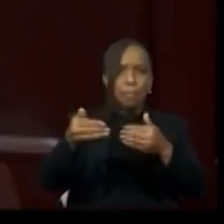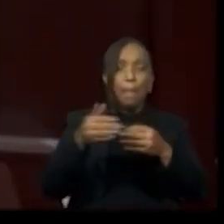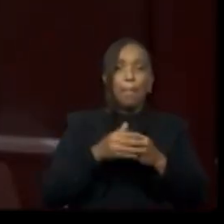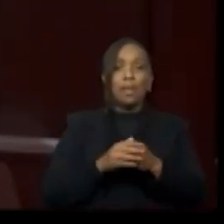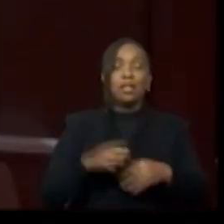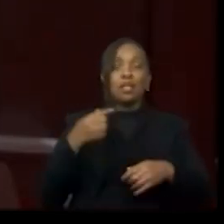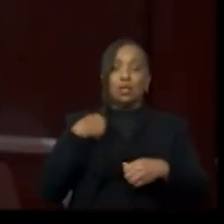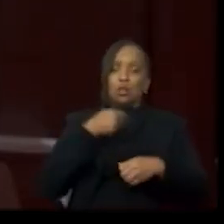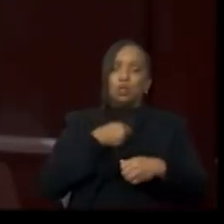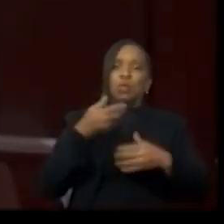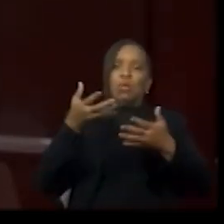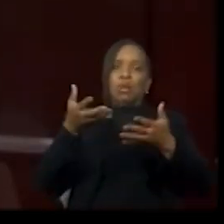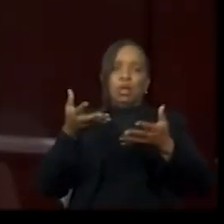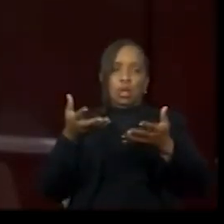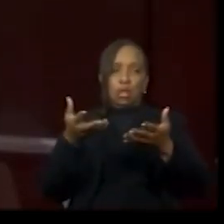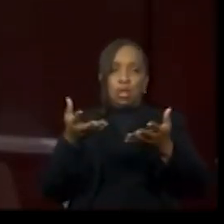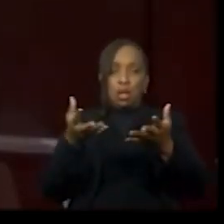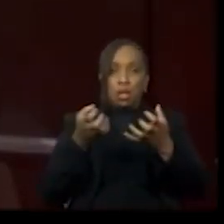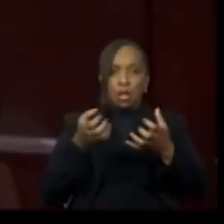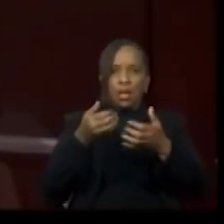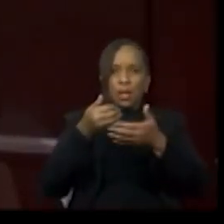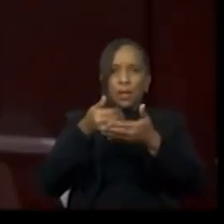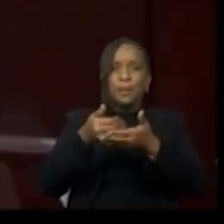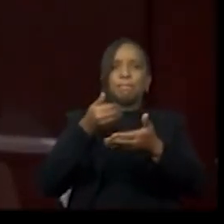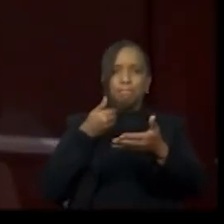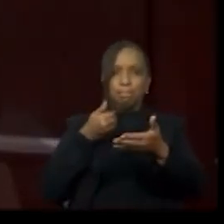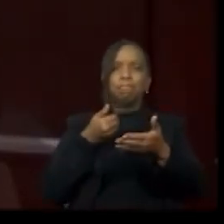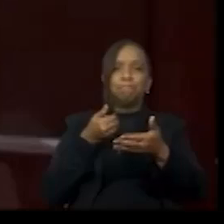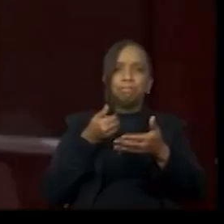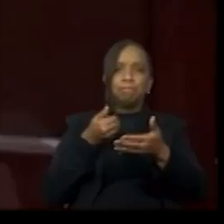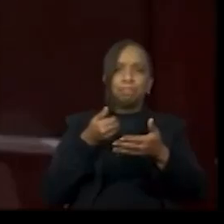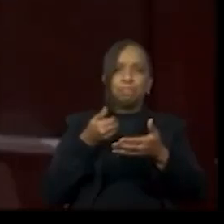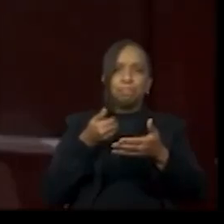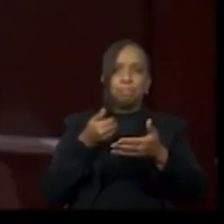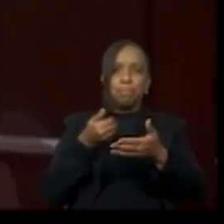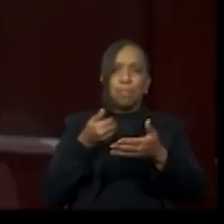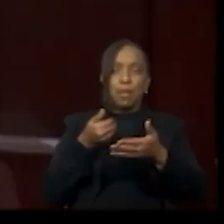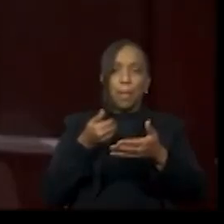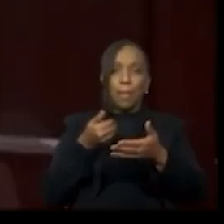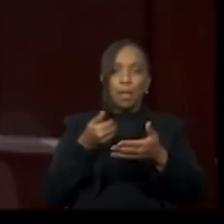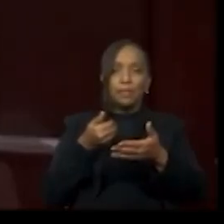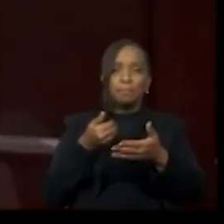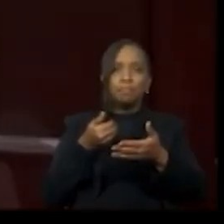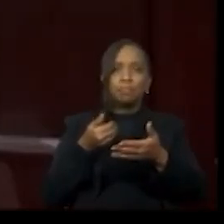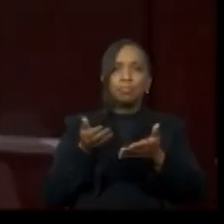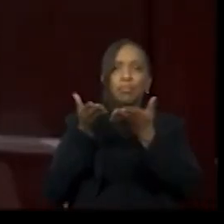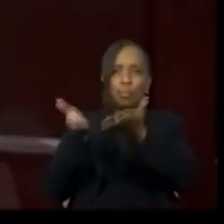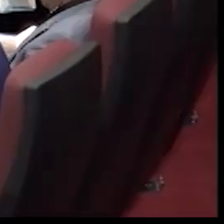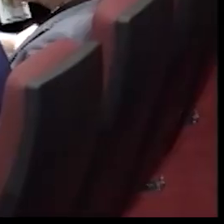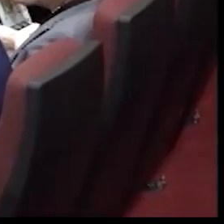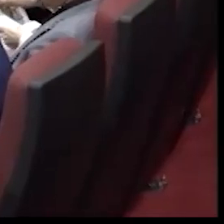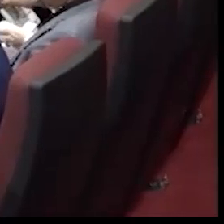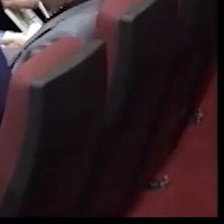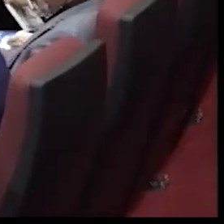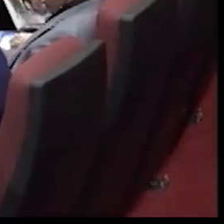dominicanos que de aquí la Constitución que entró saldrá con cinco candado y vamos a votar la llave al mar